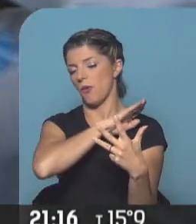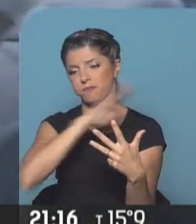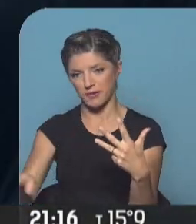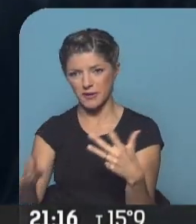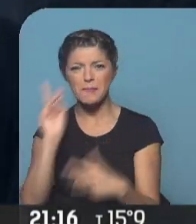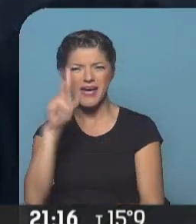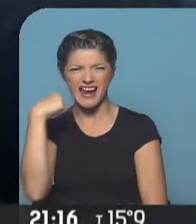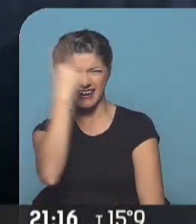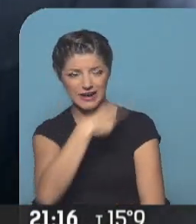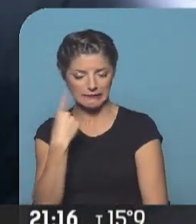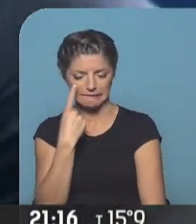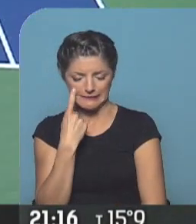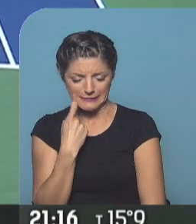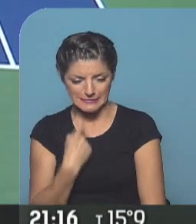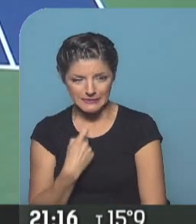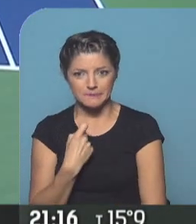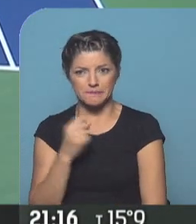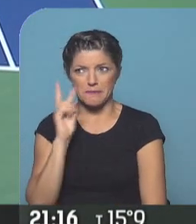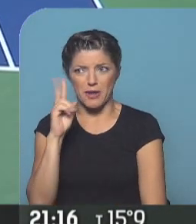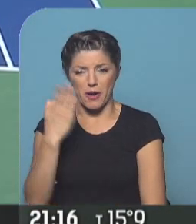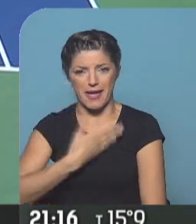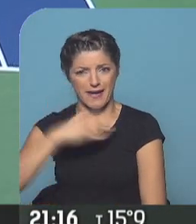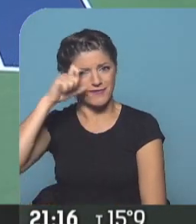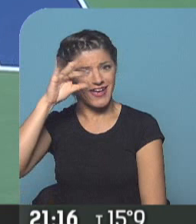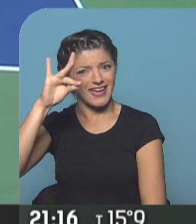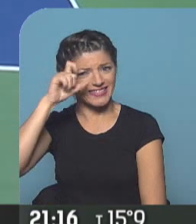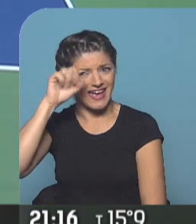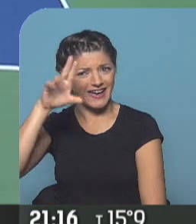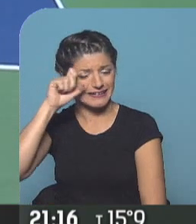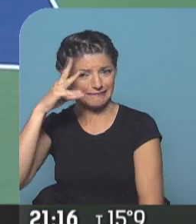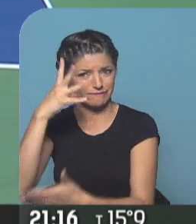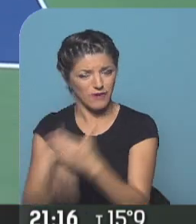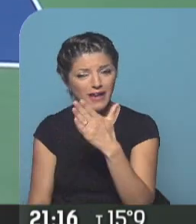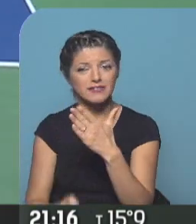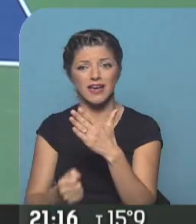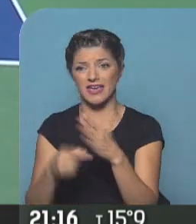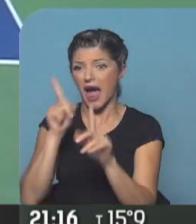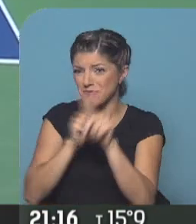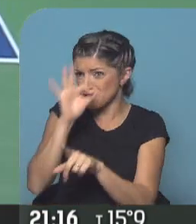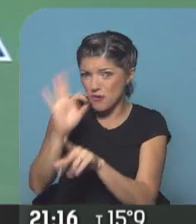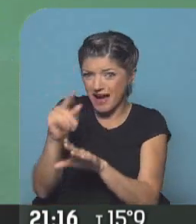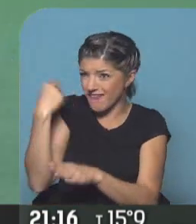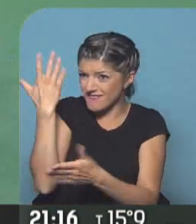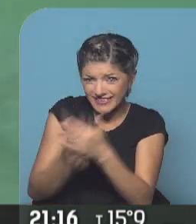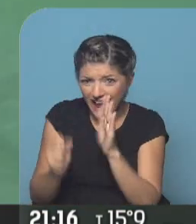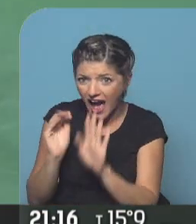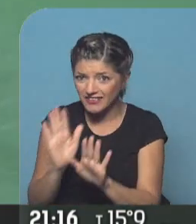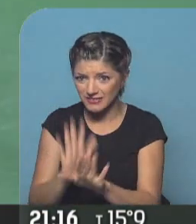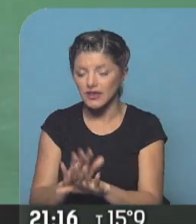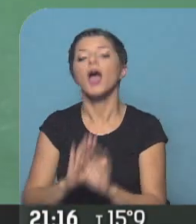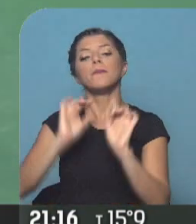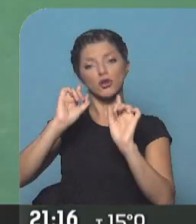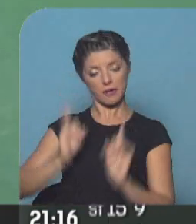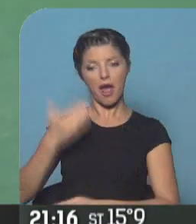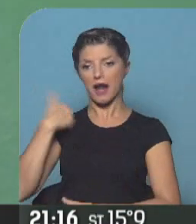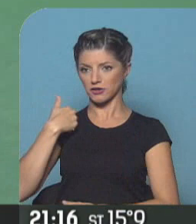caras de angustia, viendo cómo Federer fallaba, pelotas que habitualmente no falla, defensas del Potro como